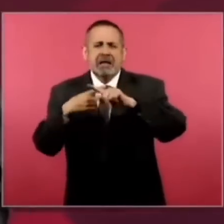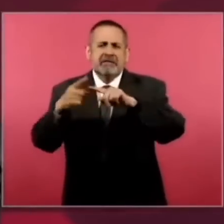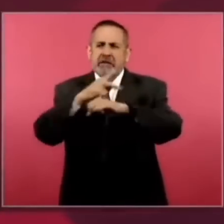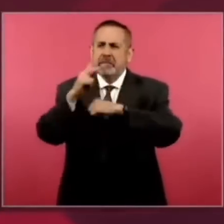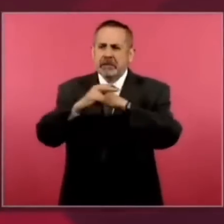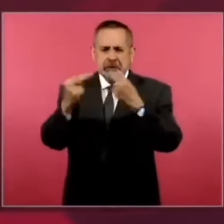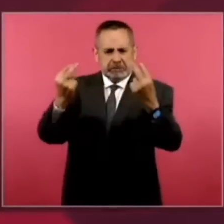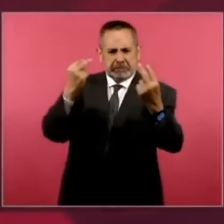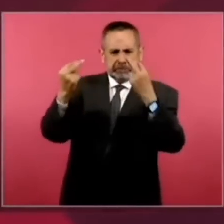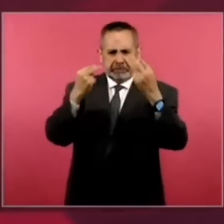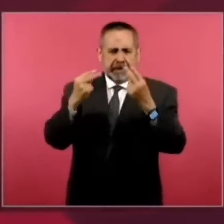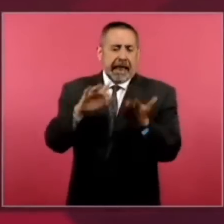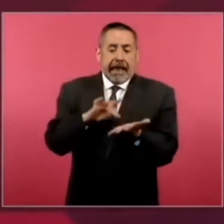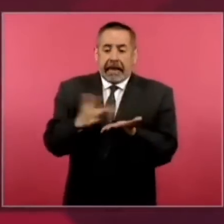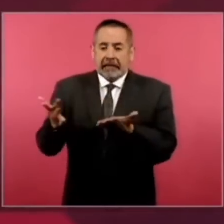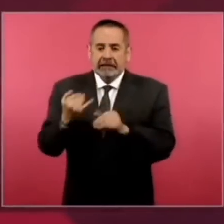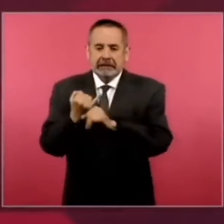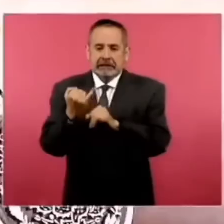otros países.